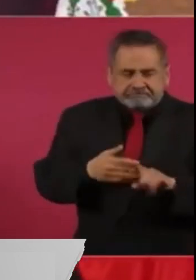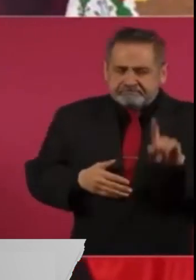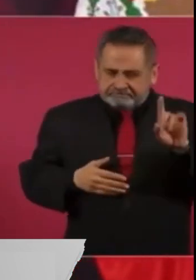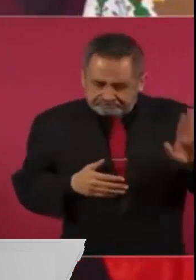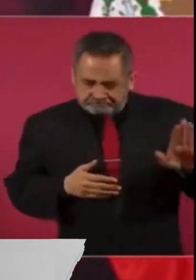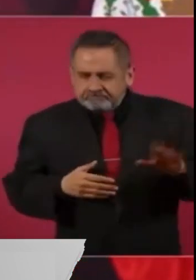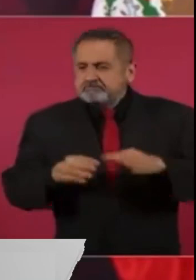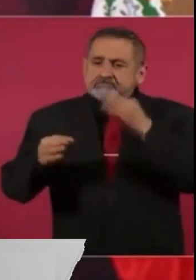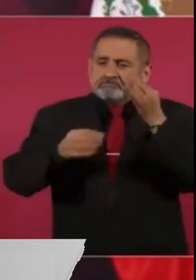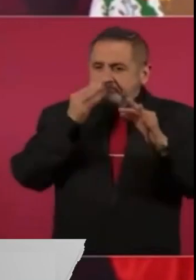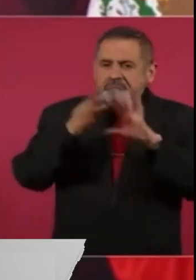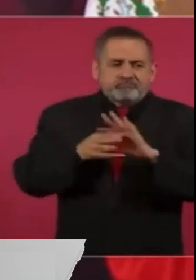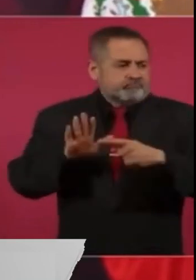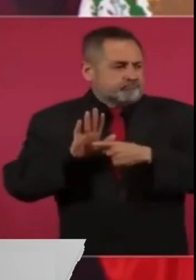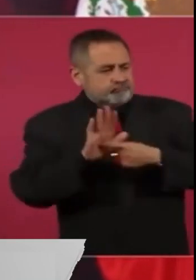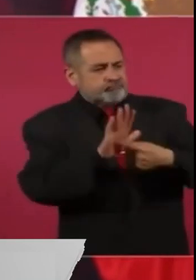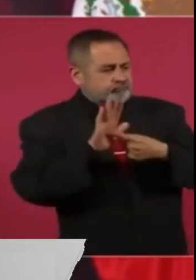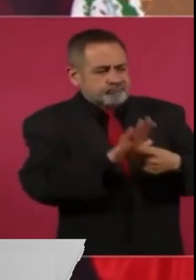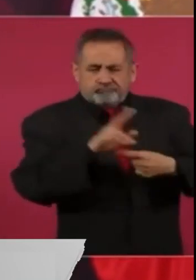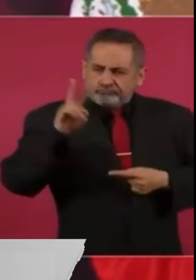porque ya no les queda de otra.